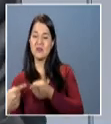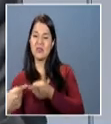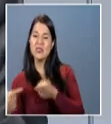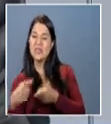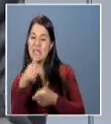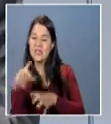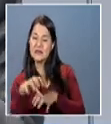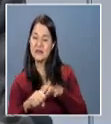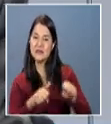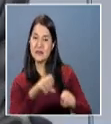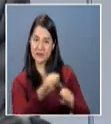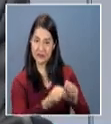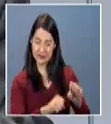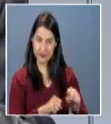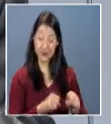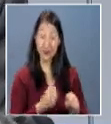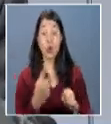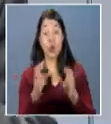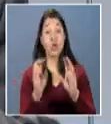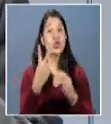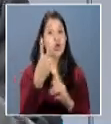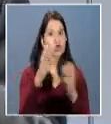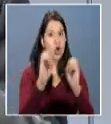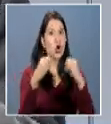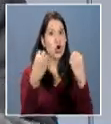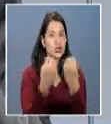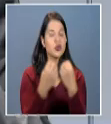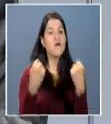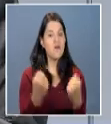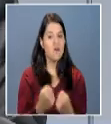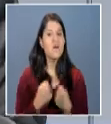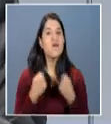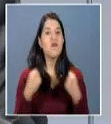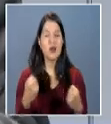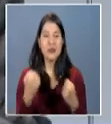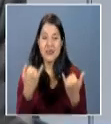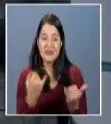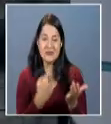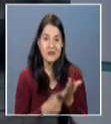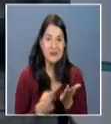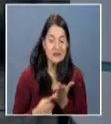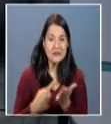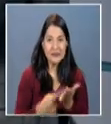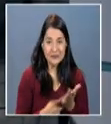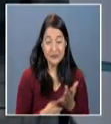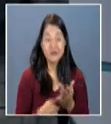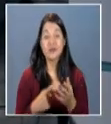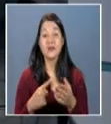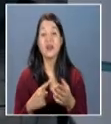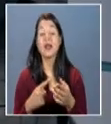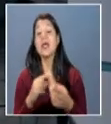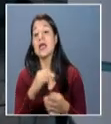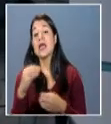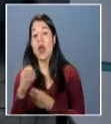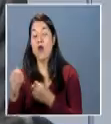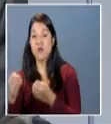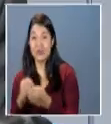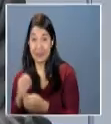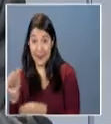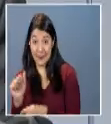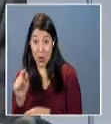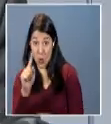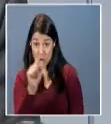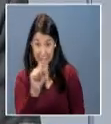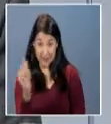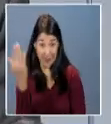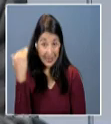los Urabeños, que es otra organización muy fuerte que está tomando los territorios que la FARC está dejando, y el otro es la oficina de Envigado. Hace una semana,